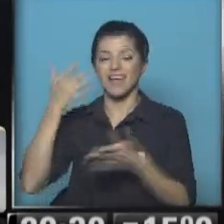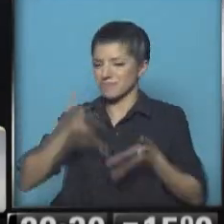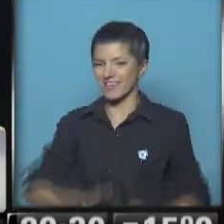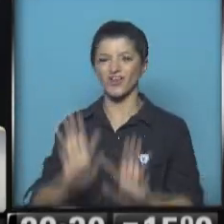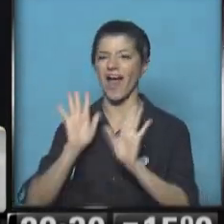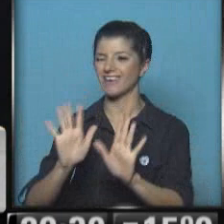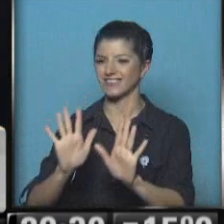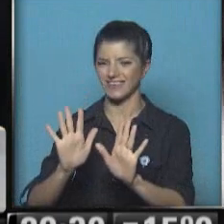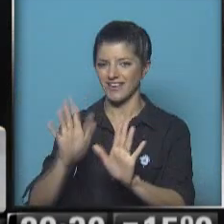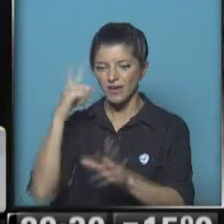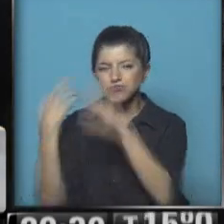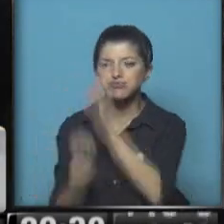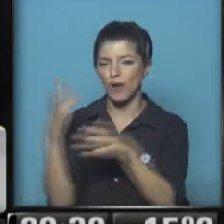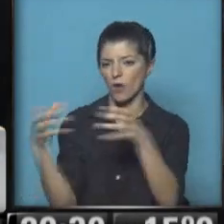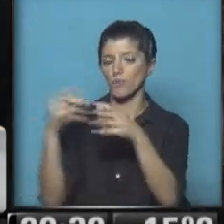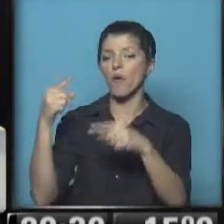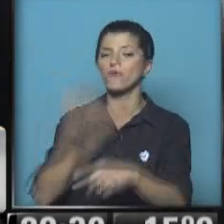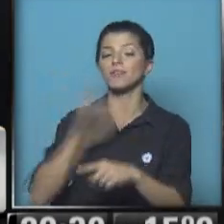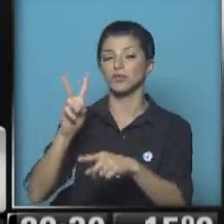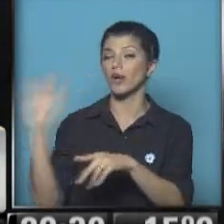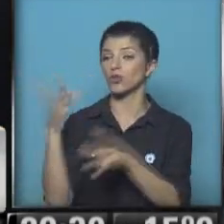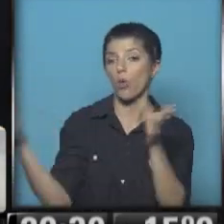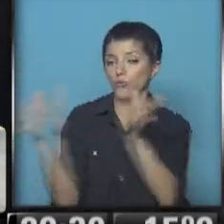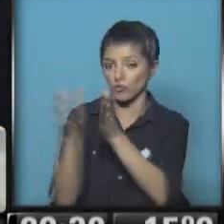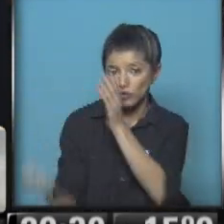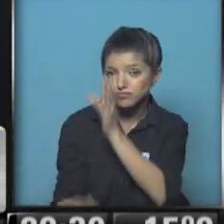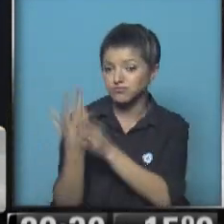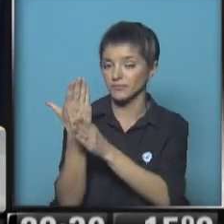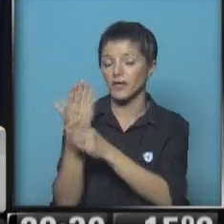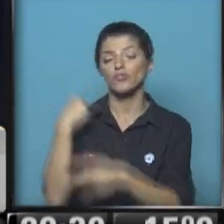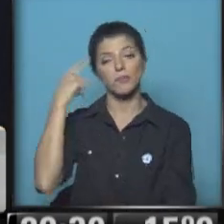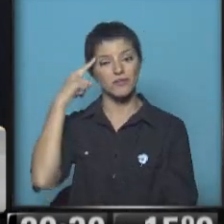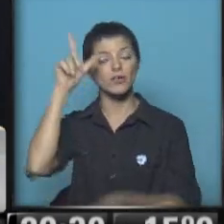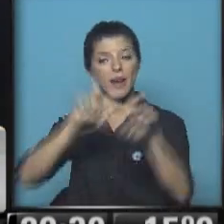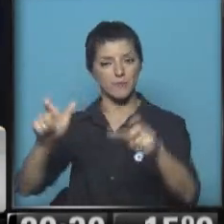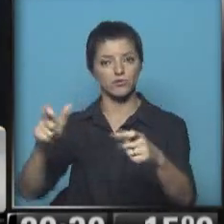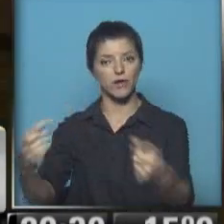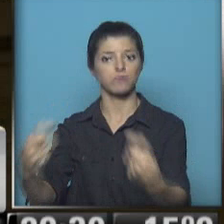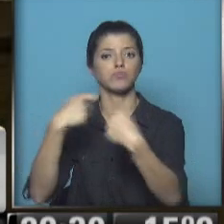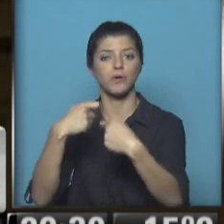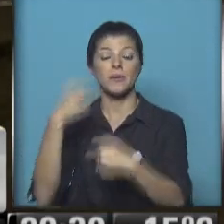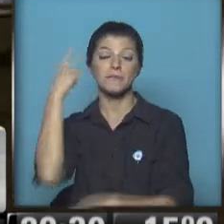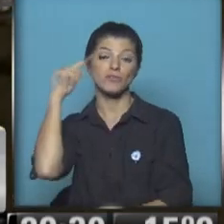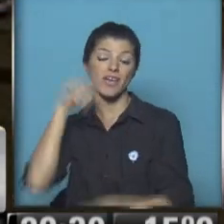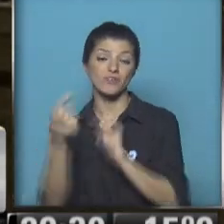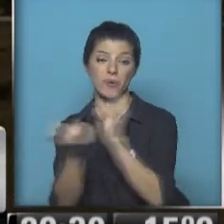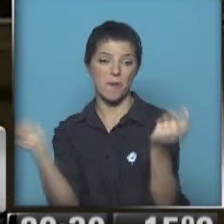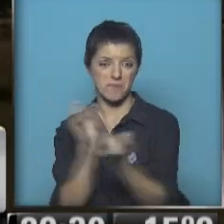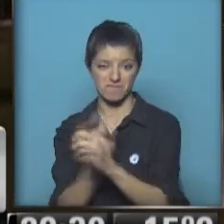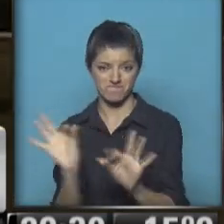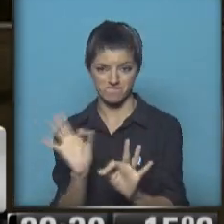Creo que el empoderamiento de la gente es tan grande que, bueno, que es muy difícil que alguien pueda apartarse de ese empoderamiento.